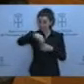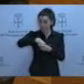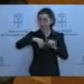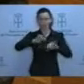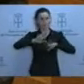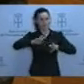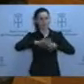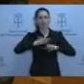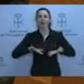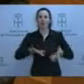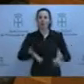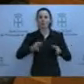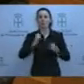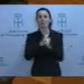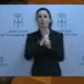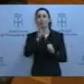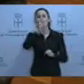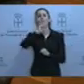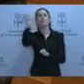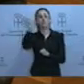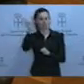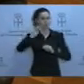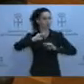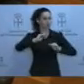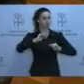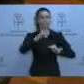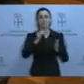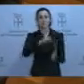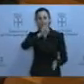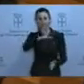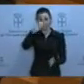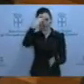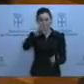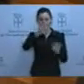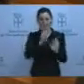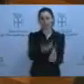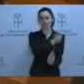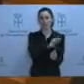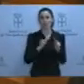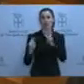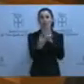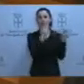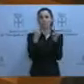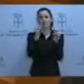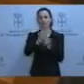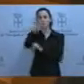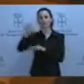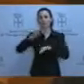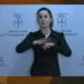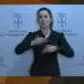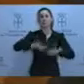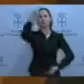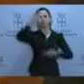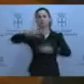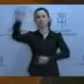gran ayuda la labor acometida por la propia Fundación, que en 2015, como sabe, organizó un encuentro europeo sobre paredes de piedra